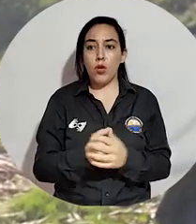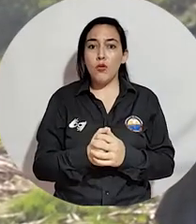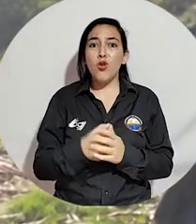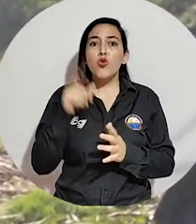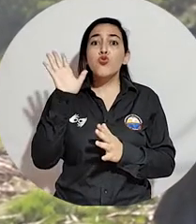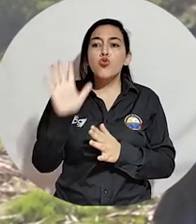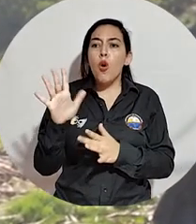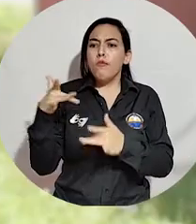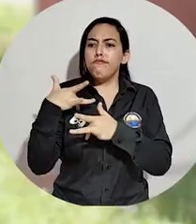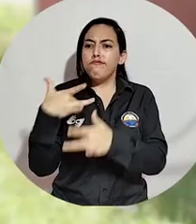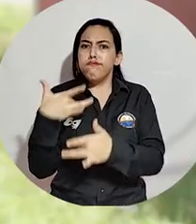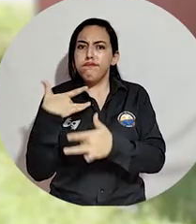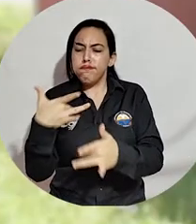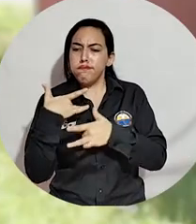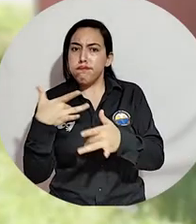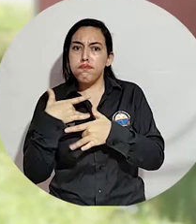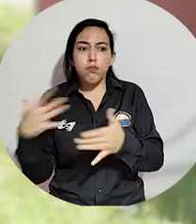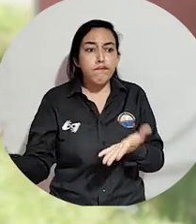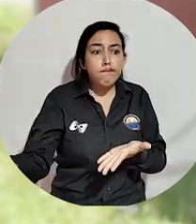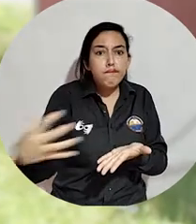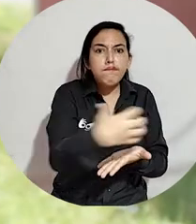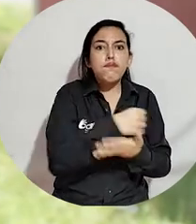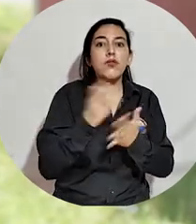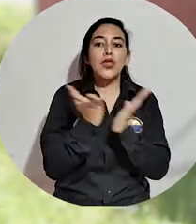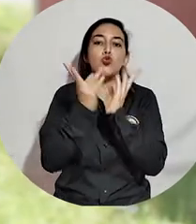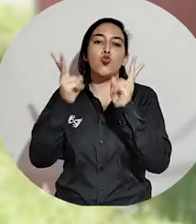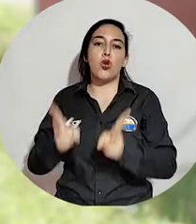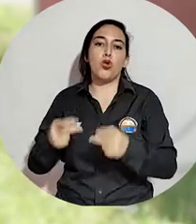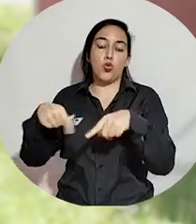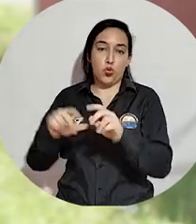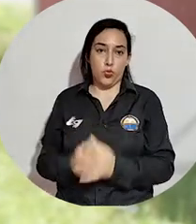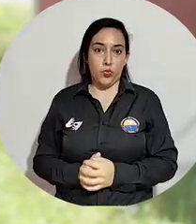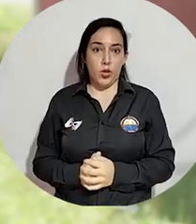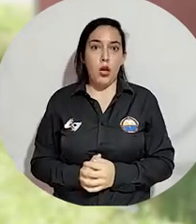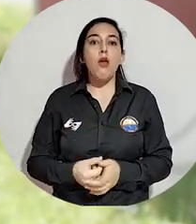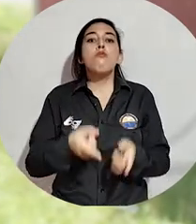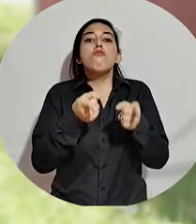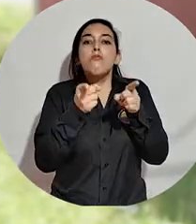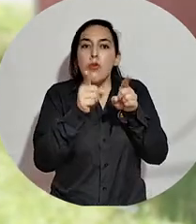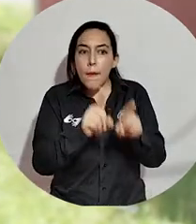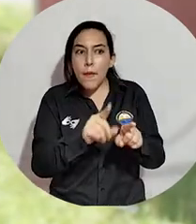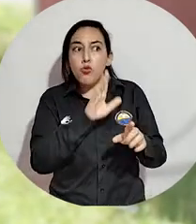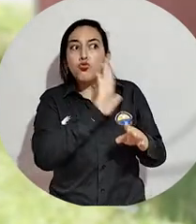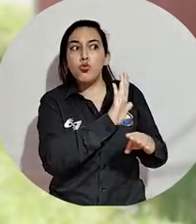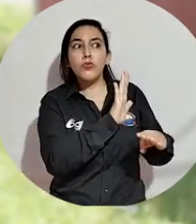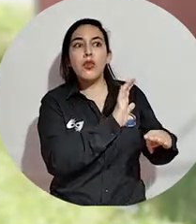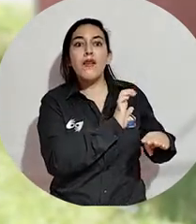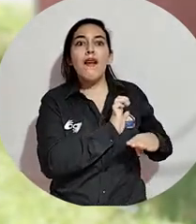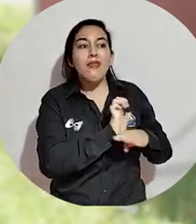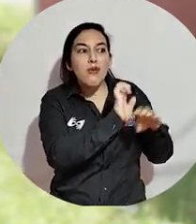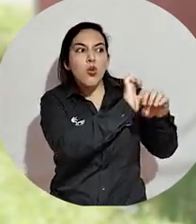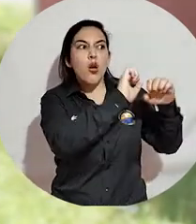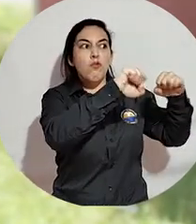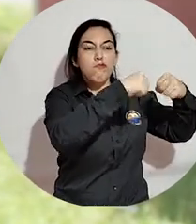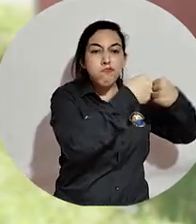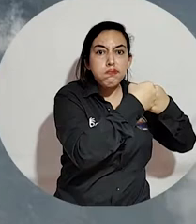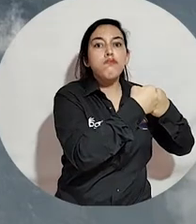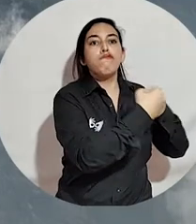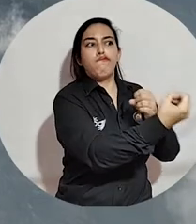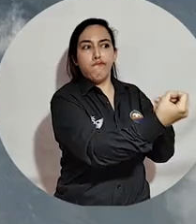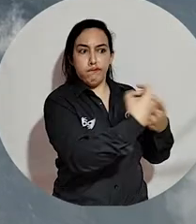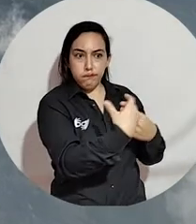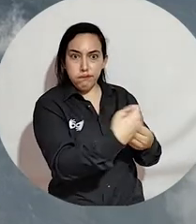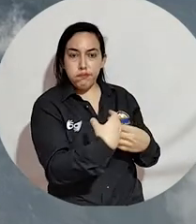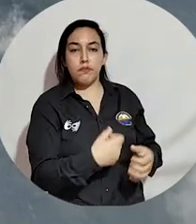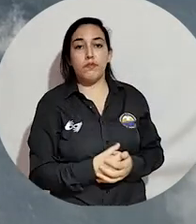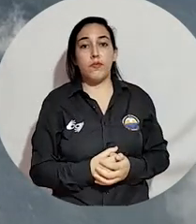que fueron recolectadas por los estudiantes. Adicional a ello, recibimos también donaciones por parte de nuestros aliados.